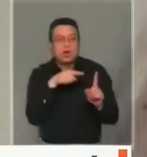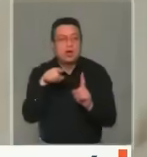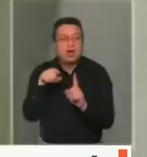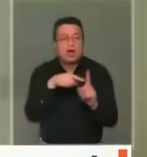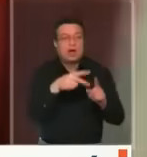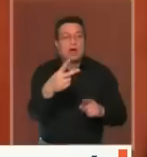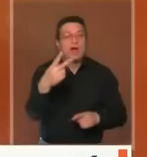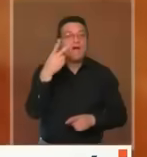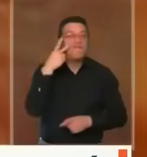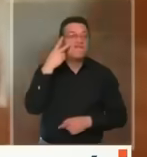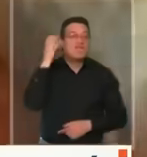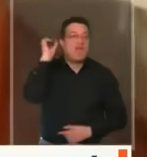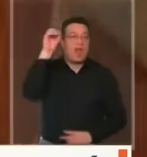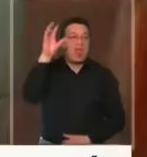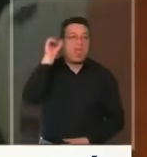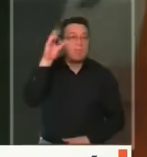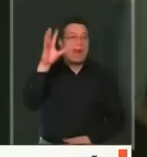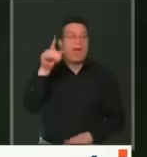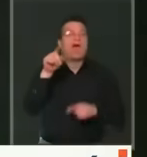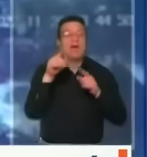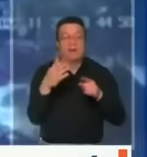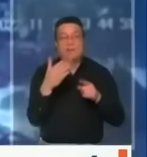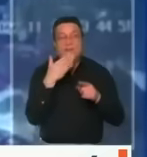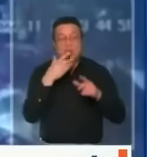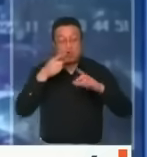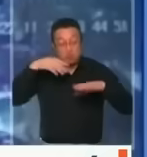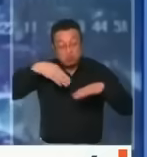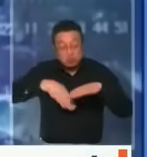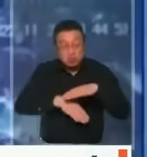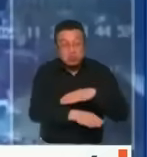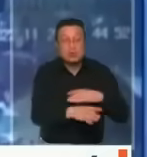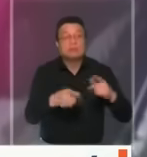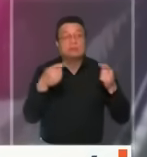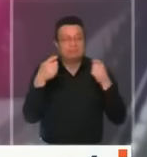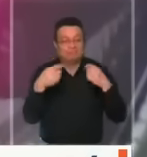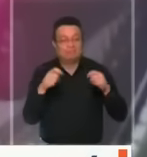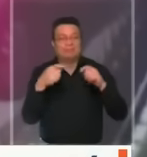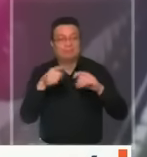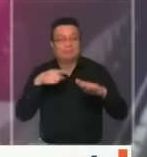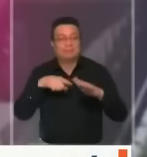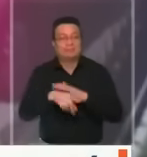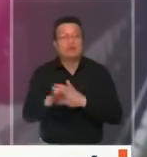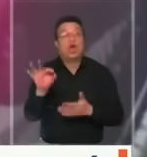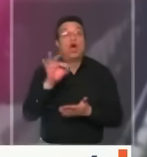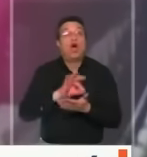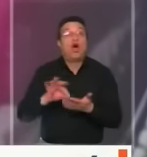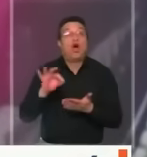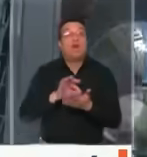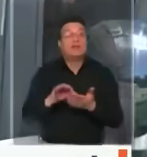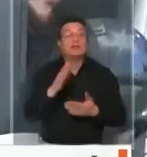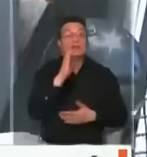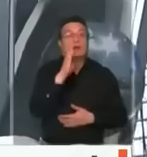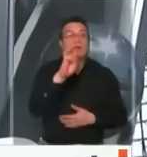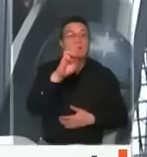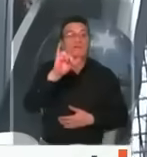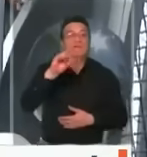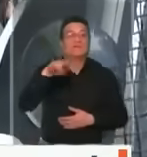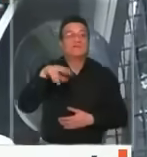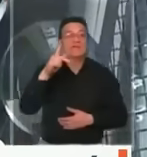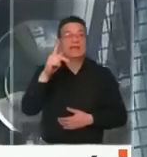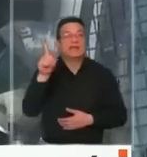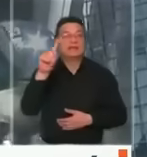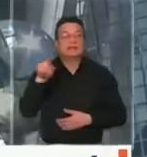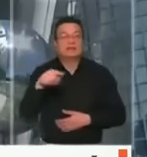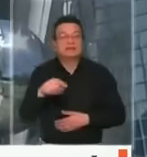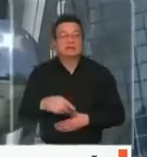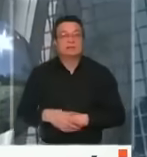Villa Alemana, los que también a través de un túnel intentaron ingresar a las oficinas de Brinks.